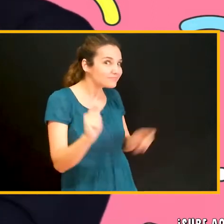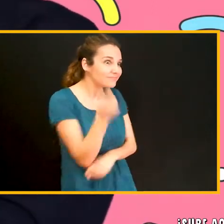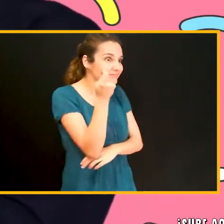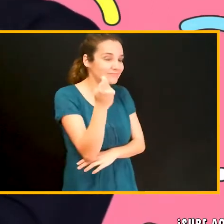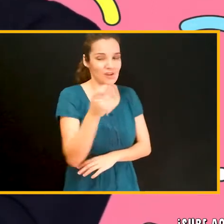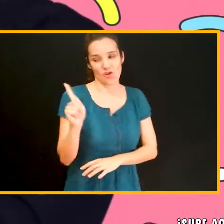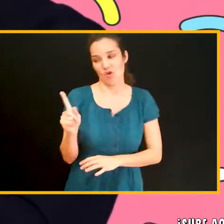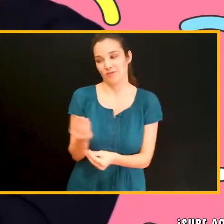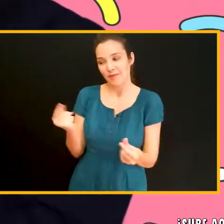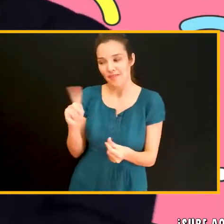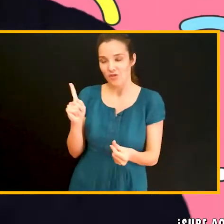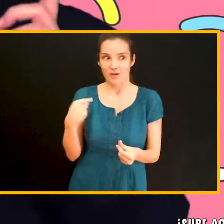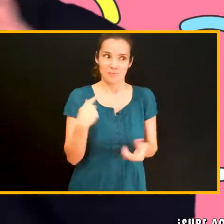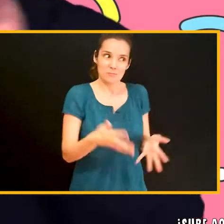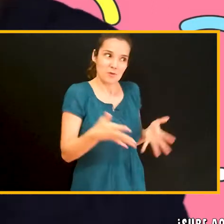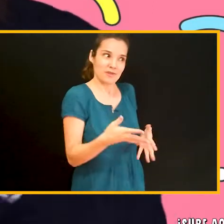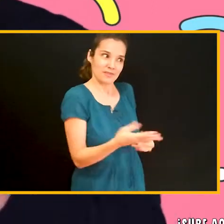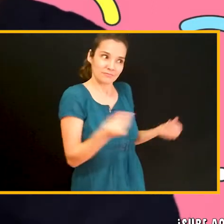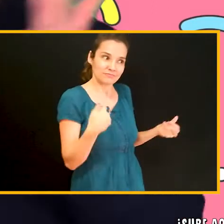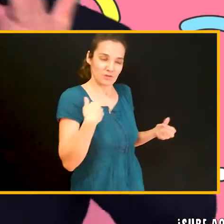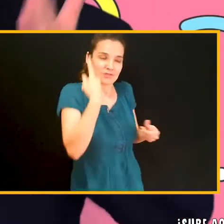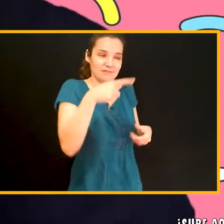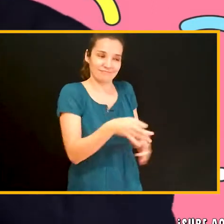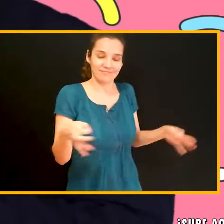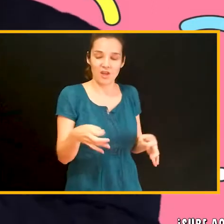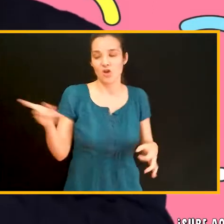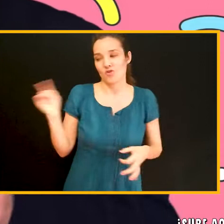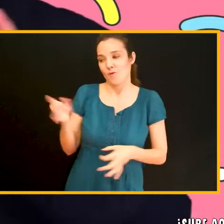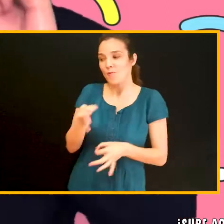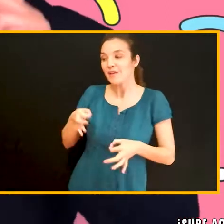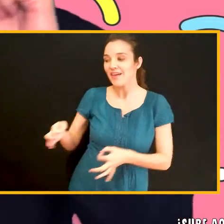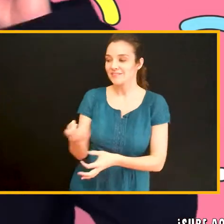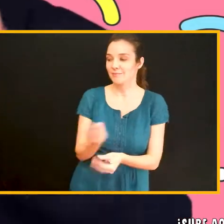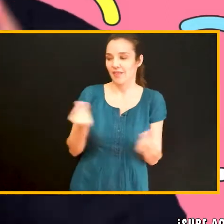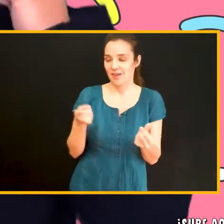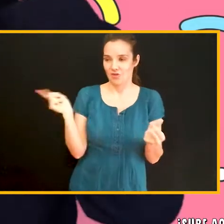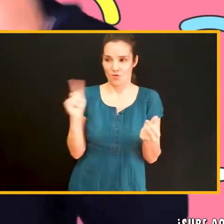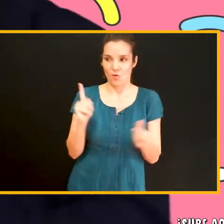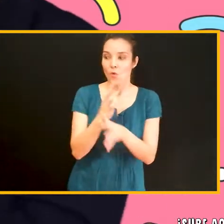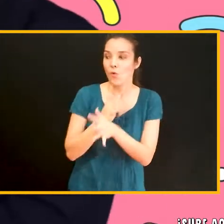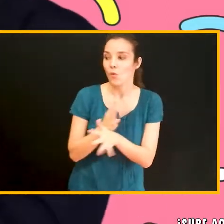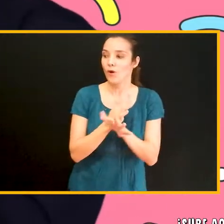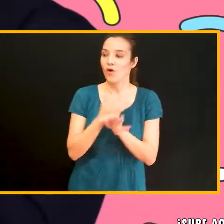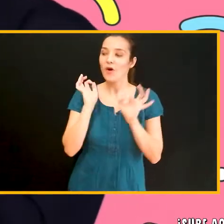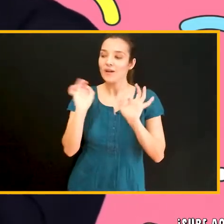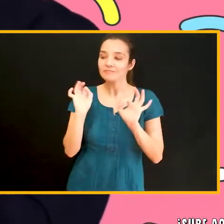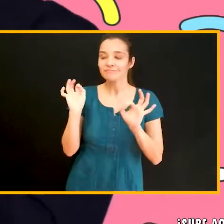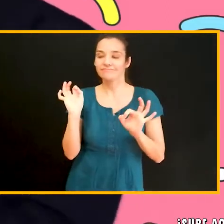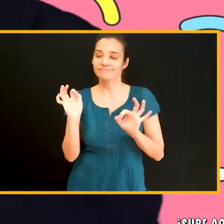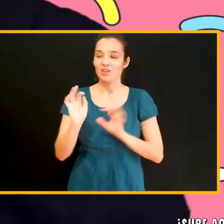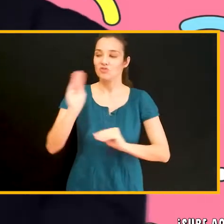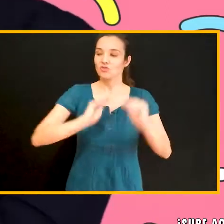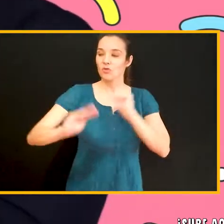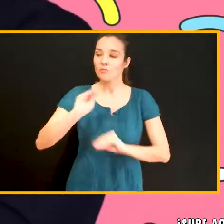no. A mí eso me encanta, se me da súper bien. No, pero no. No las vamos a hacer desaparecer. Vamos a hacer un juego con una predicción. Una predicción y